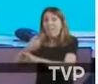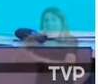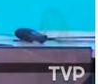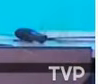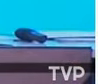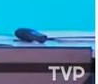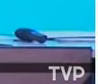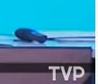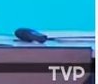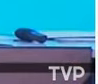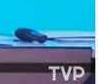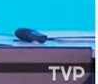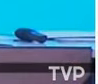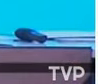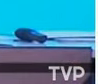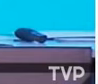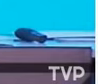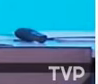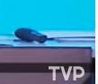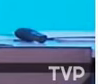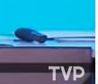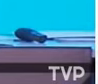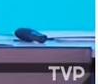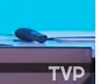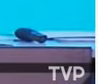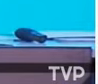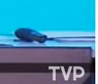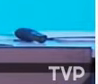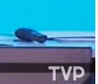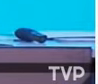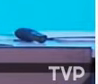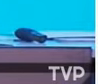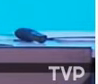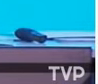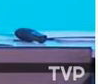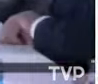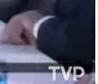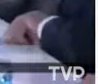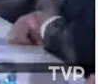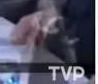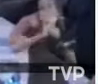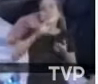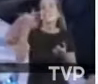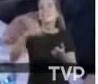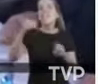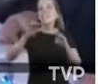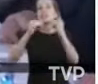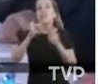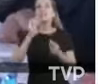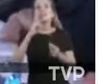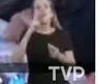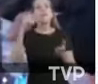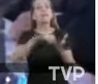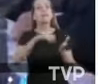Internacional que vence en el año 2022, sumando capital más intereses, es de 19 mil millones de dólares. Y en el